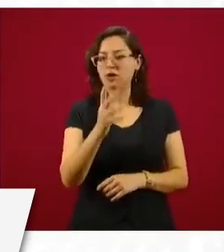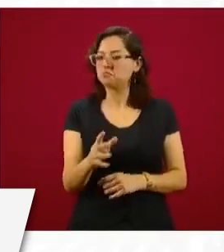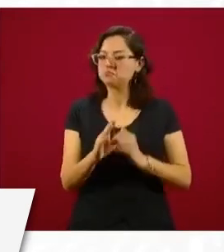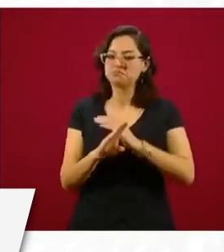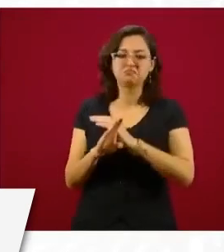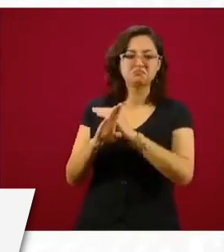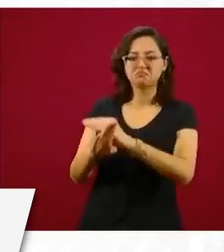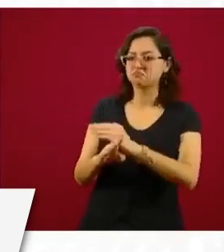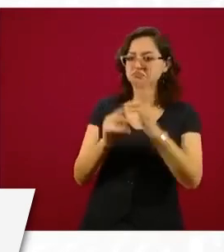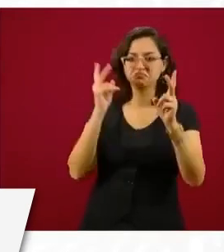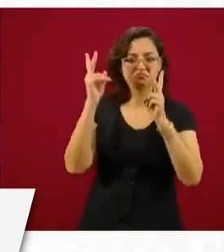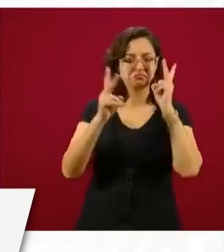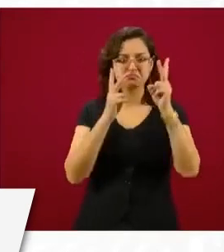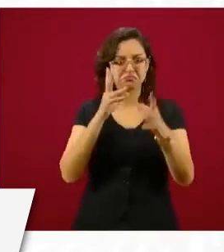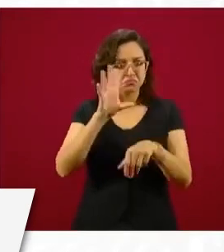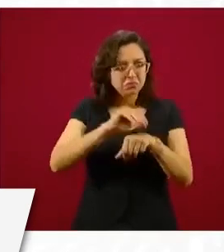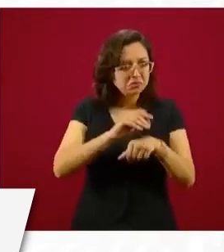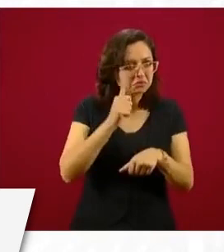y 4 se negaron